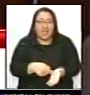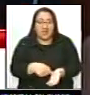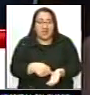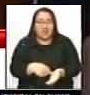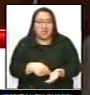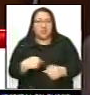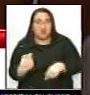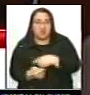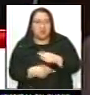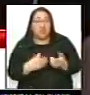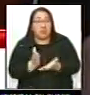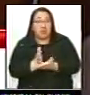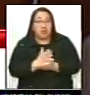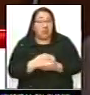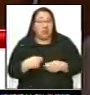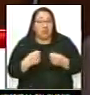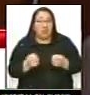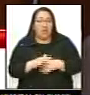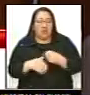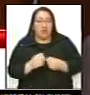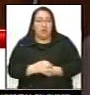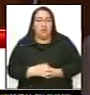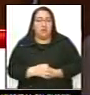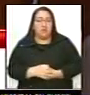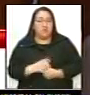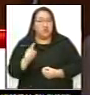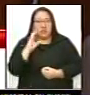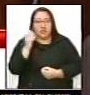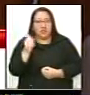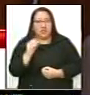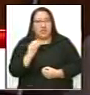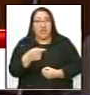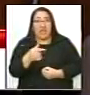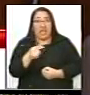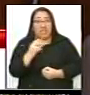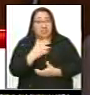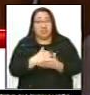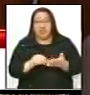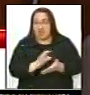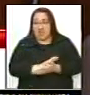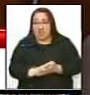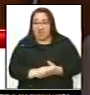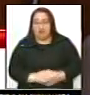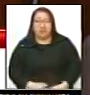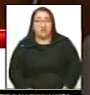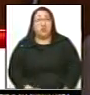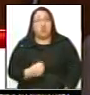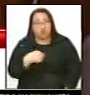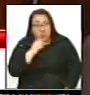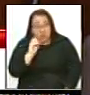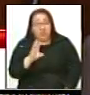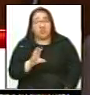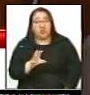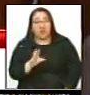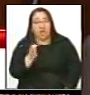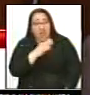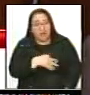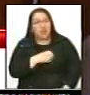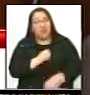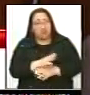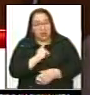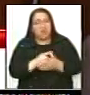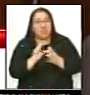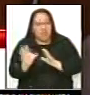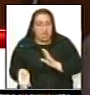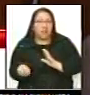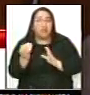circulando, las he repartido, presidente. No creemos que García tenga que estar exonerado de nada. Hemos dicho, hemos recomendado que se